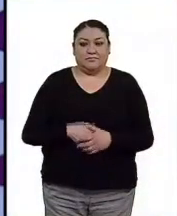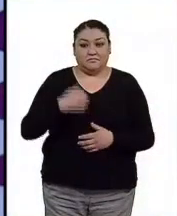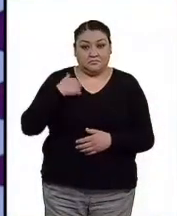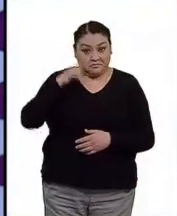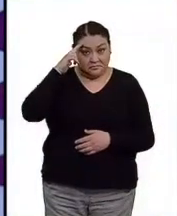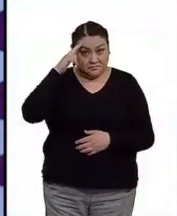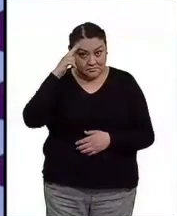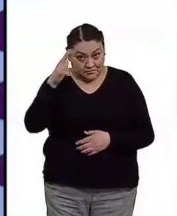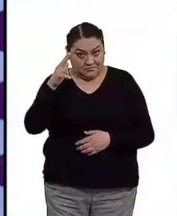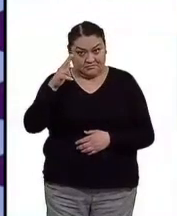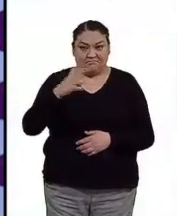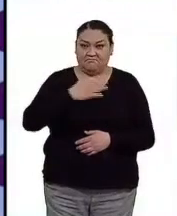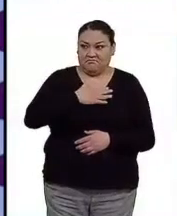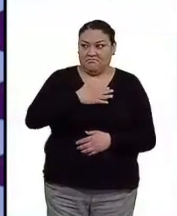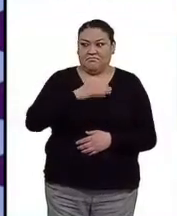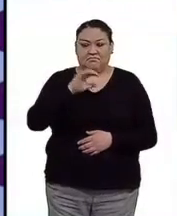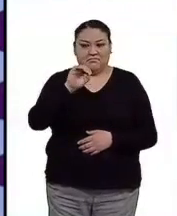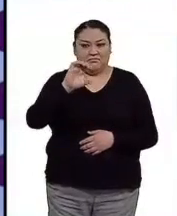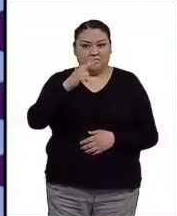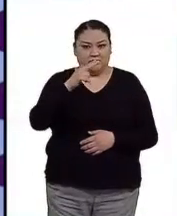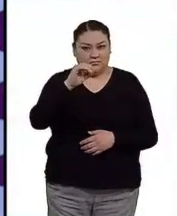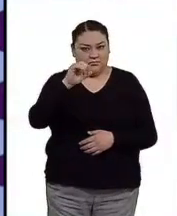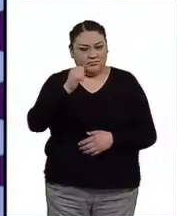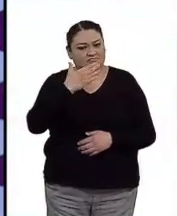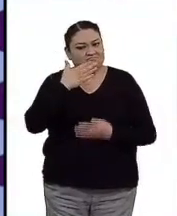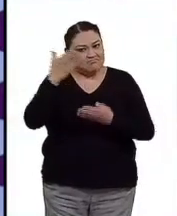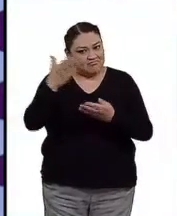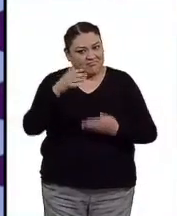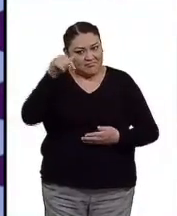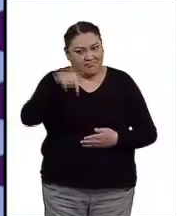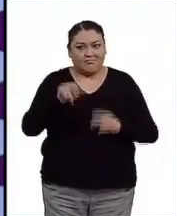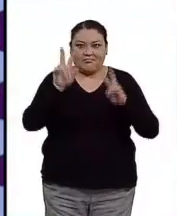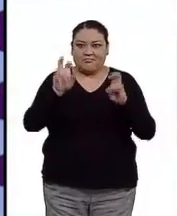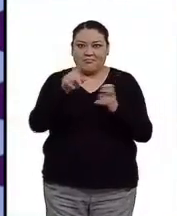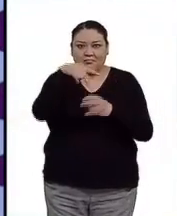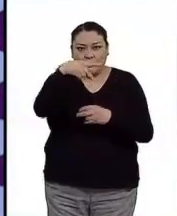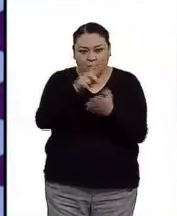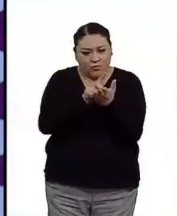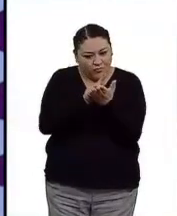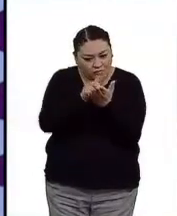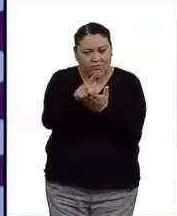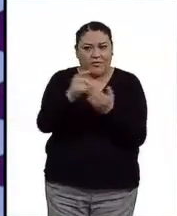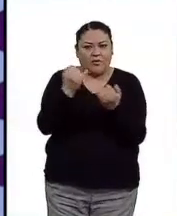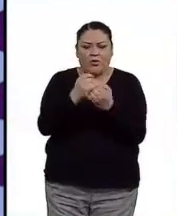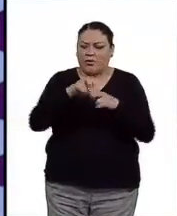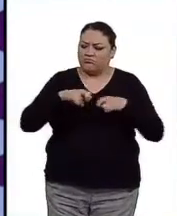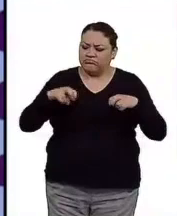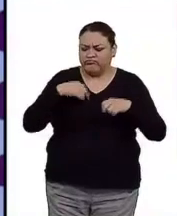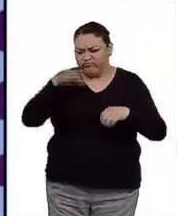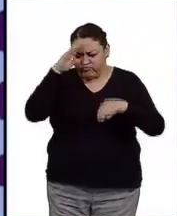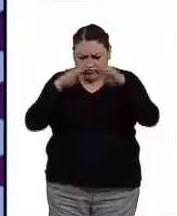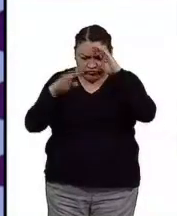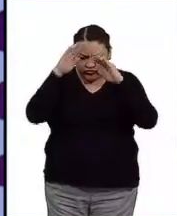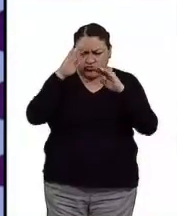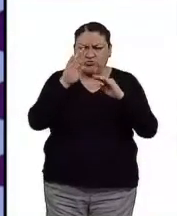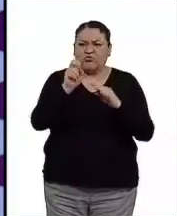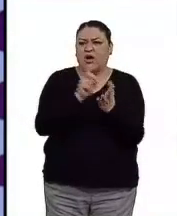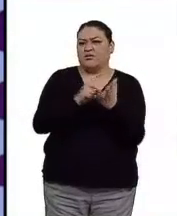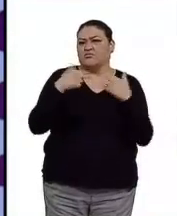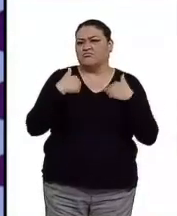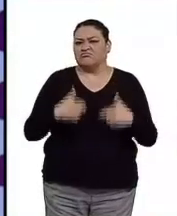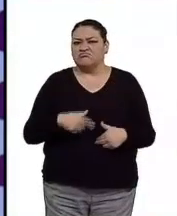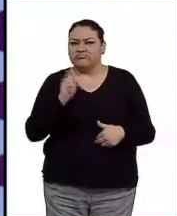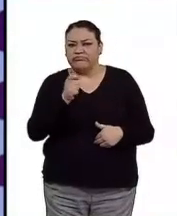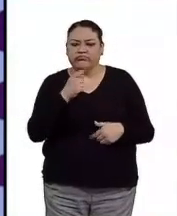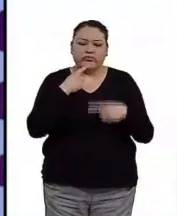Hola, ¿qué tal? Les saluda Yoyo Ochoa y les doy la más cordial bienvenida a su programa Tus Derechos, un espacio de difusión y reflexión sobre la cultura de los derechos humanos. Como